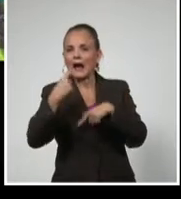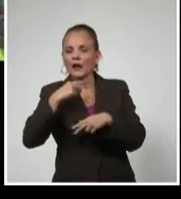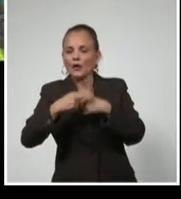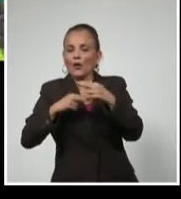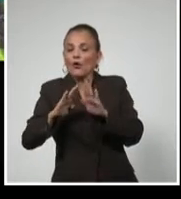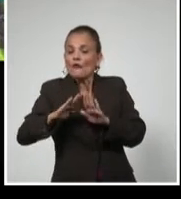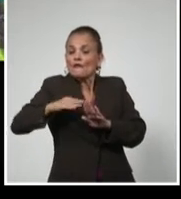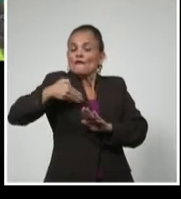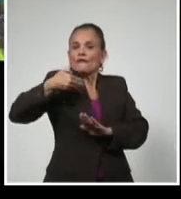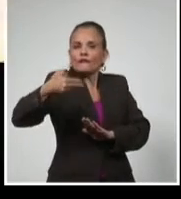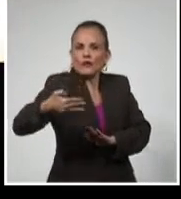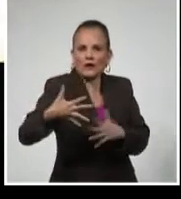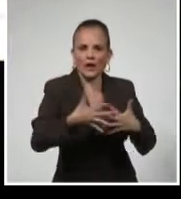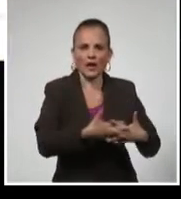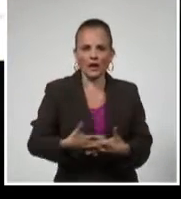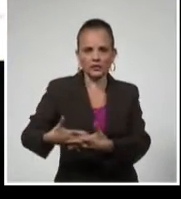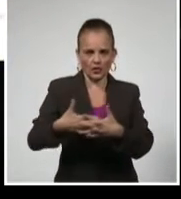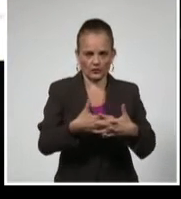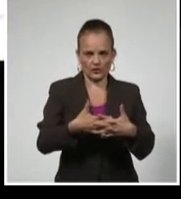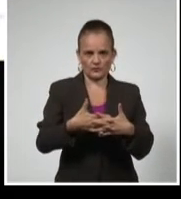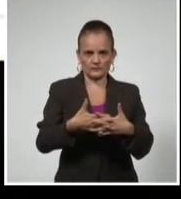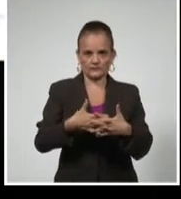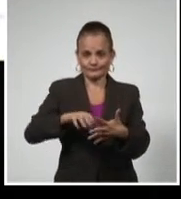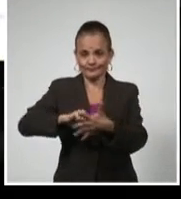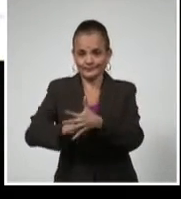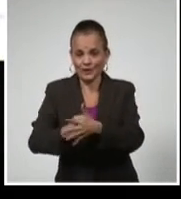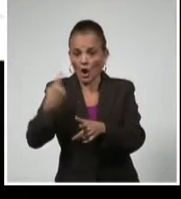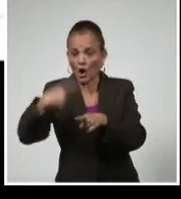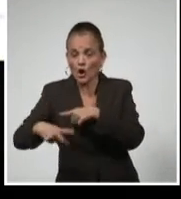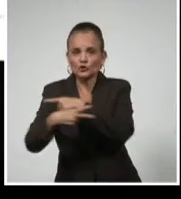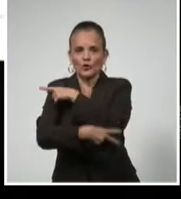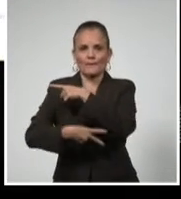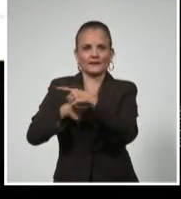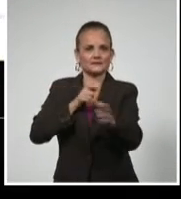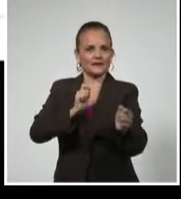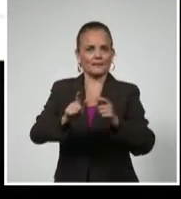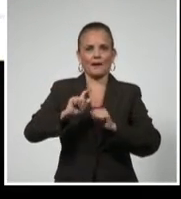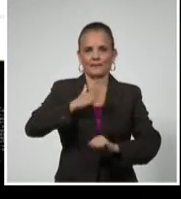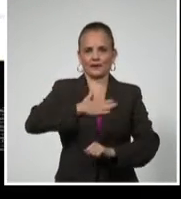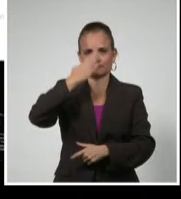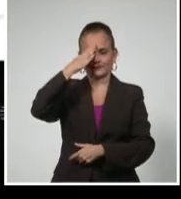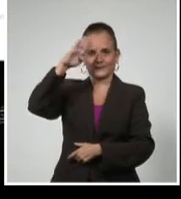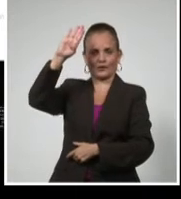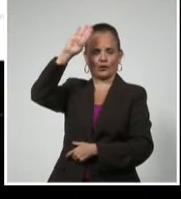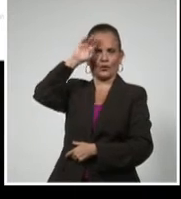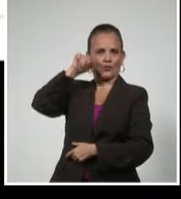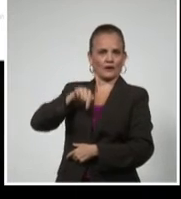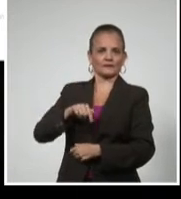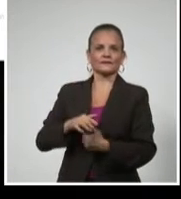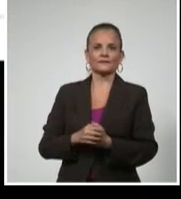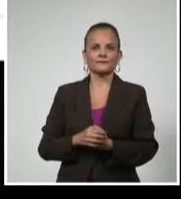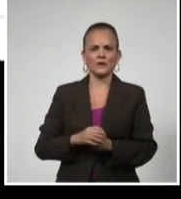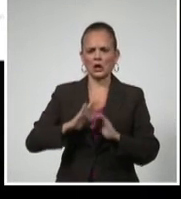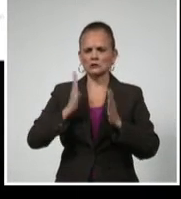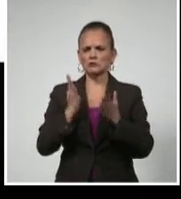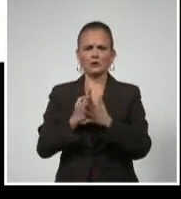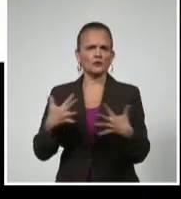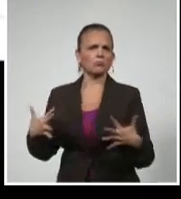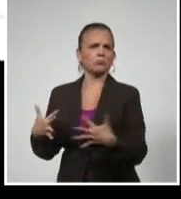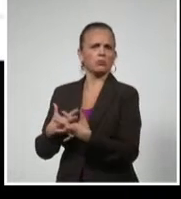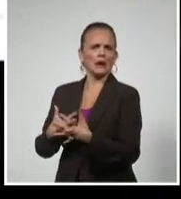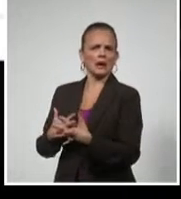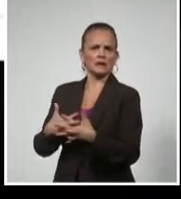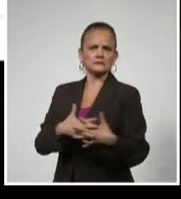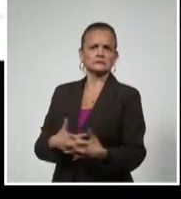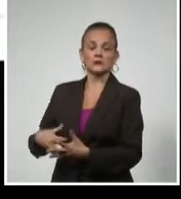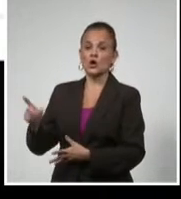marca la intencionalidad de surtir efecto en situaciones que nada tienen que ver con los norteamericanos, pero para cumplir un